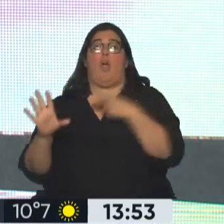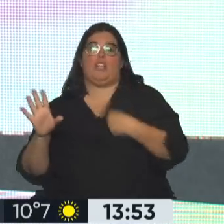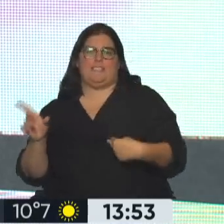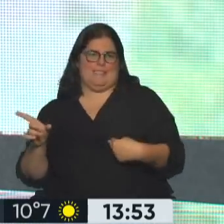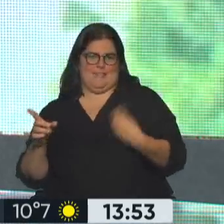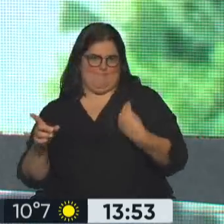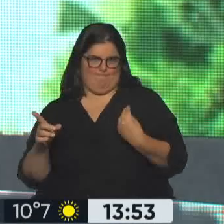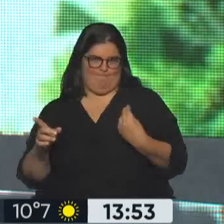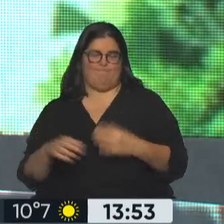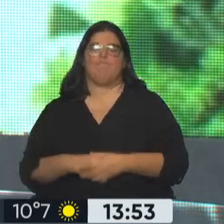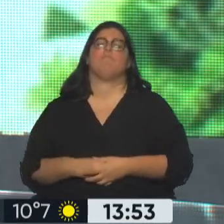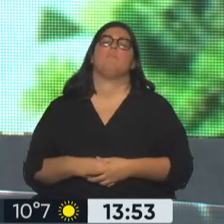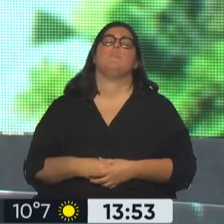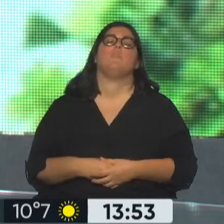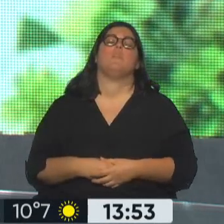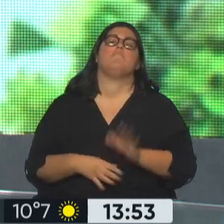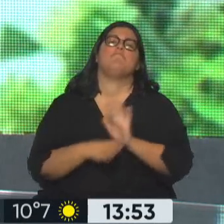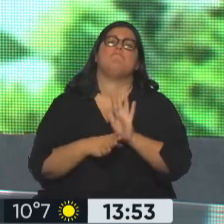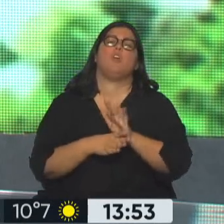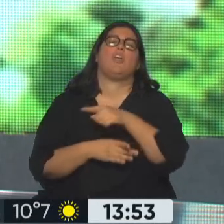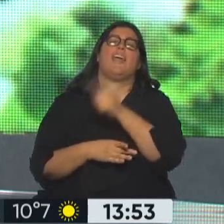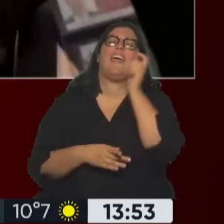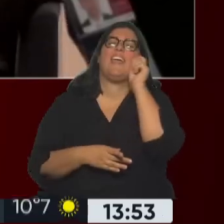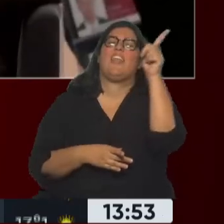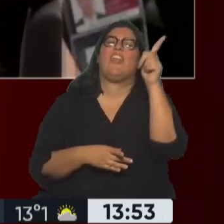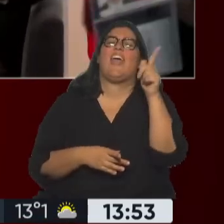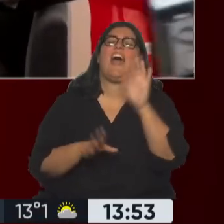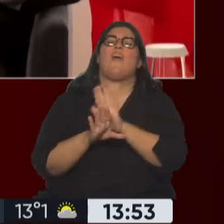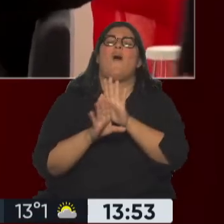se empieza a hablar de esta idea, o sea, ya empieza a quedar atrás del desacople,